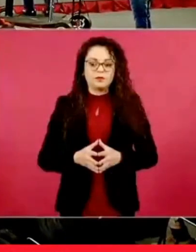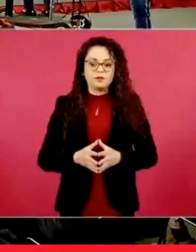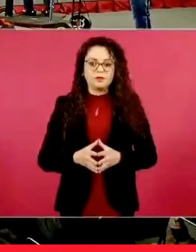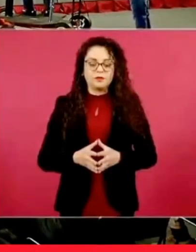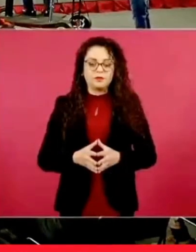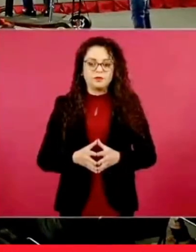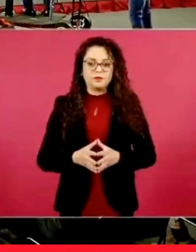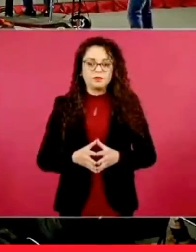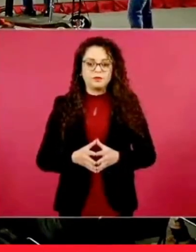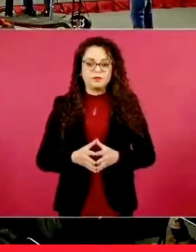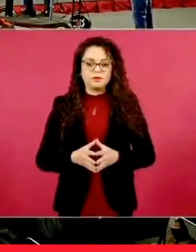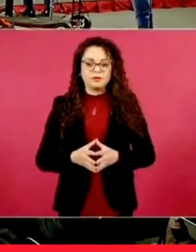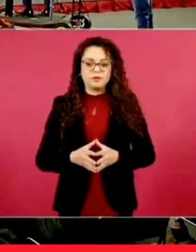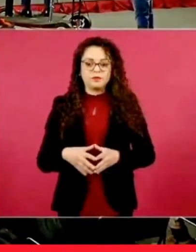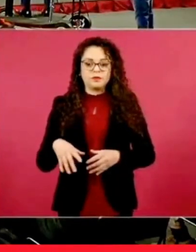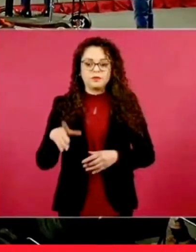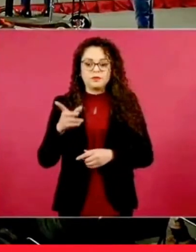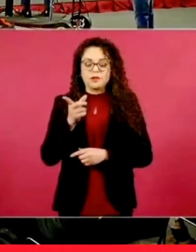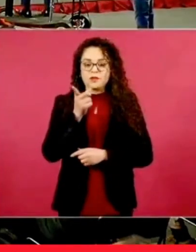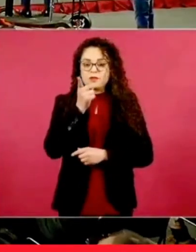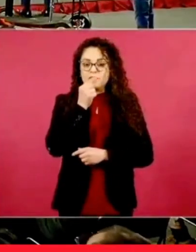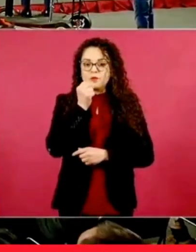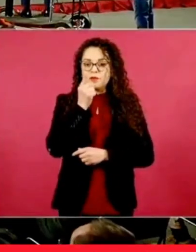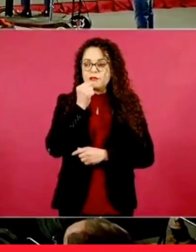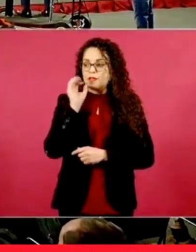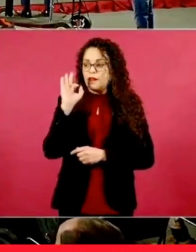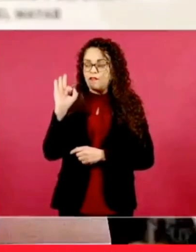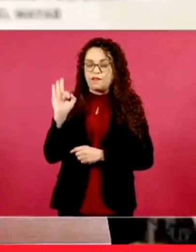Y la Policía Federal Preventiva nos dio,